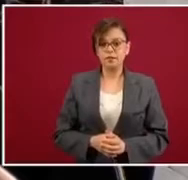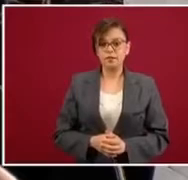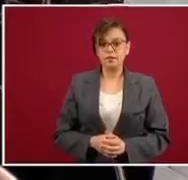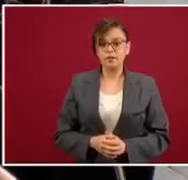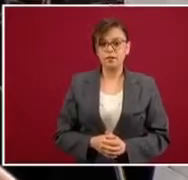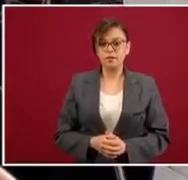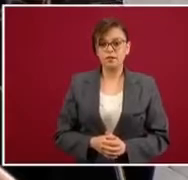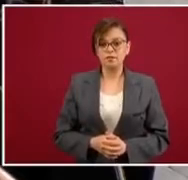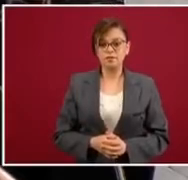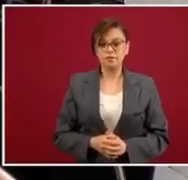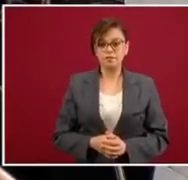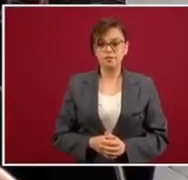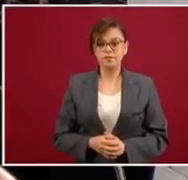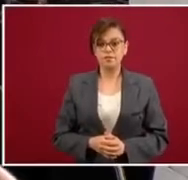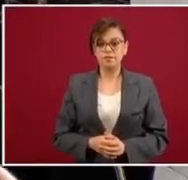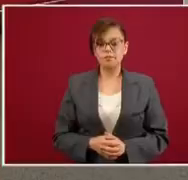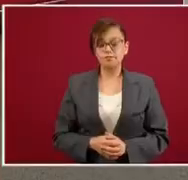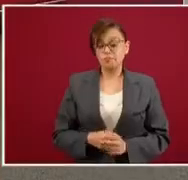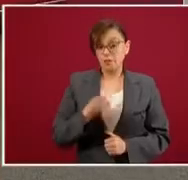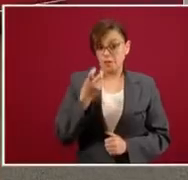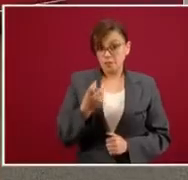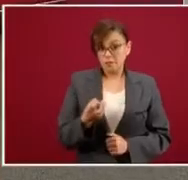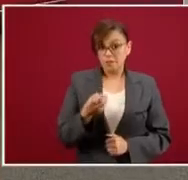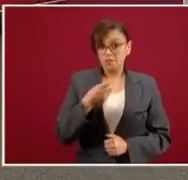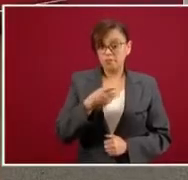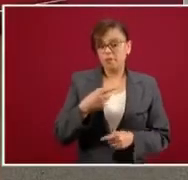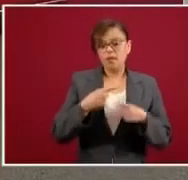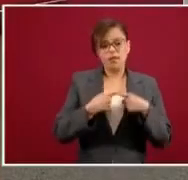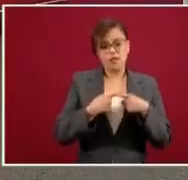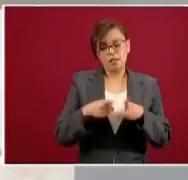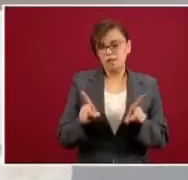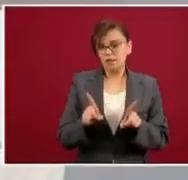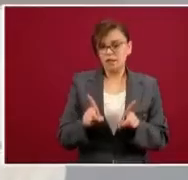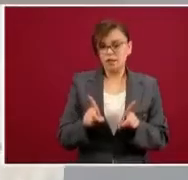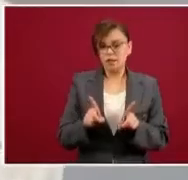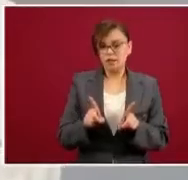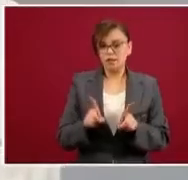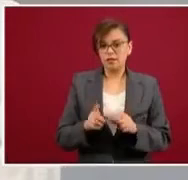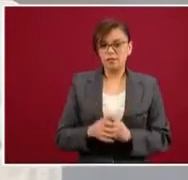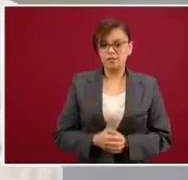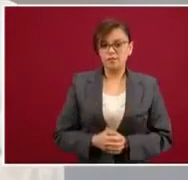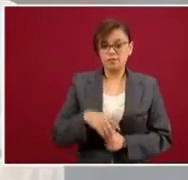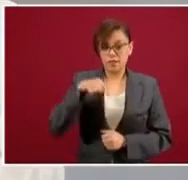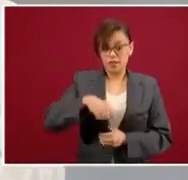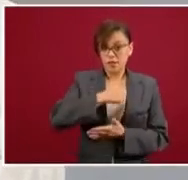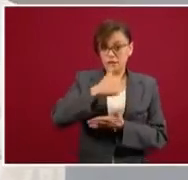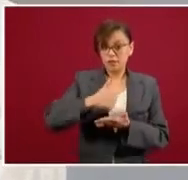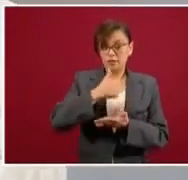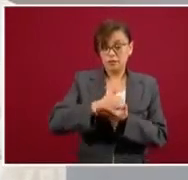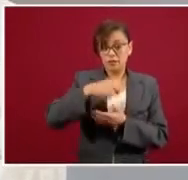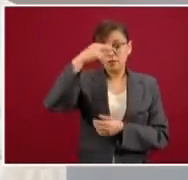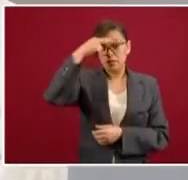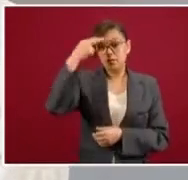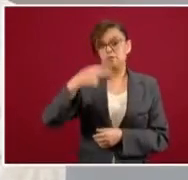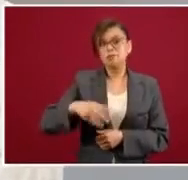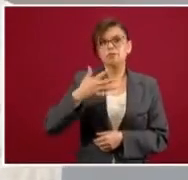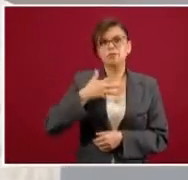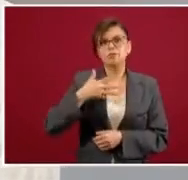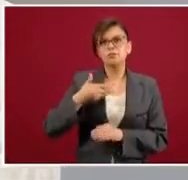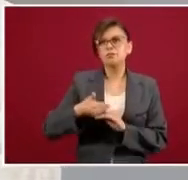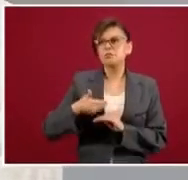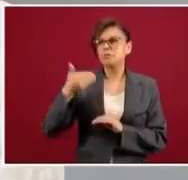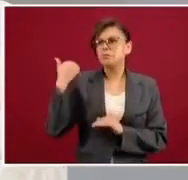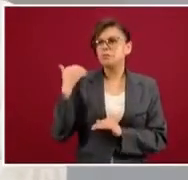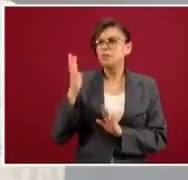otra opción? Esta es otra historia diferente. Lo que tiene la Ciudad de México desde hace ya 2 semanas,